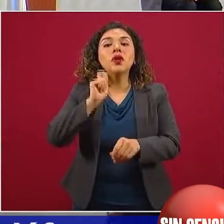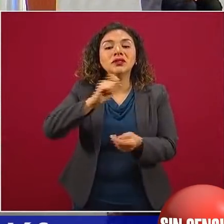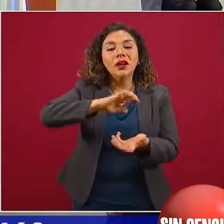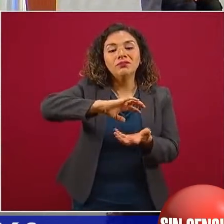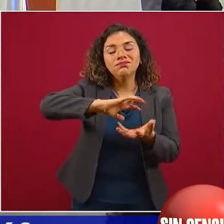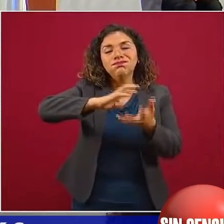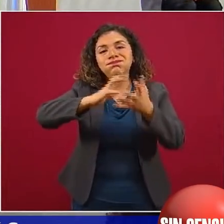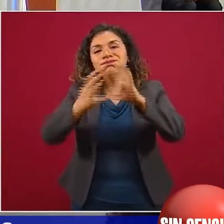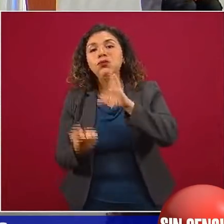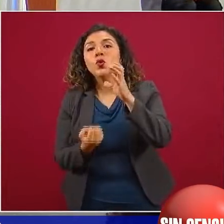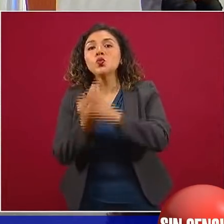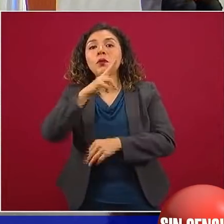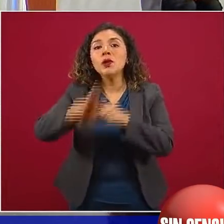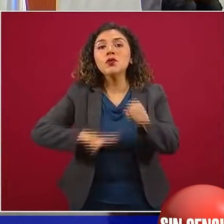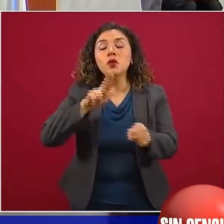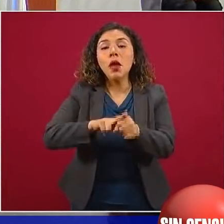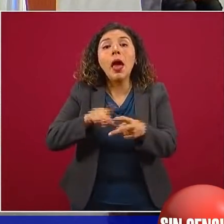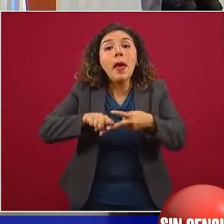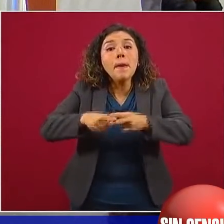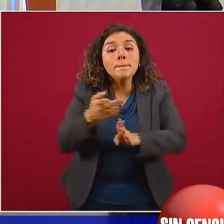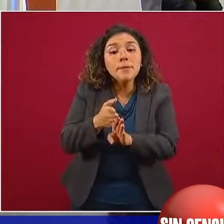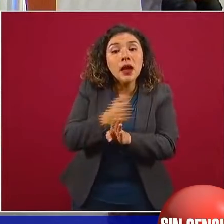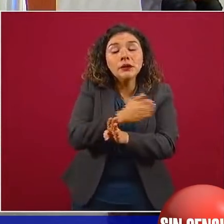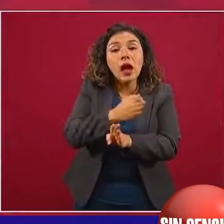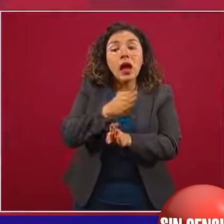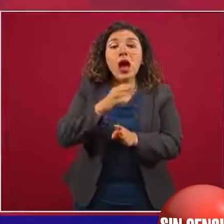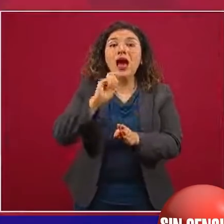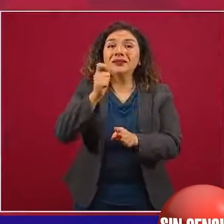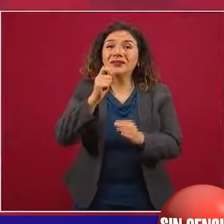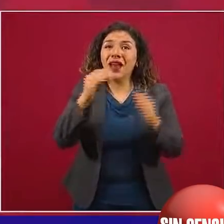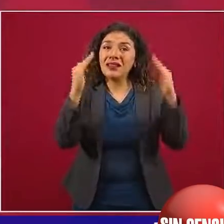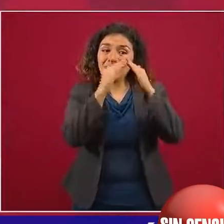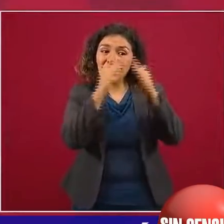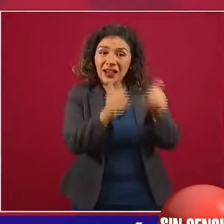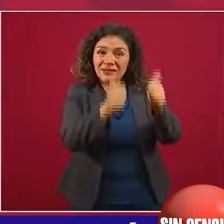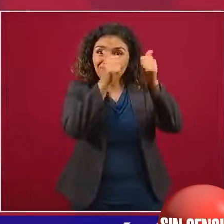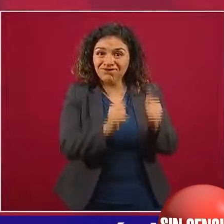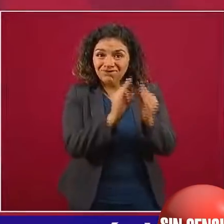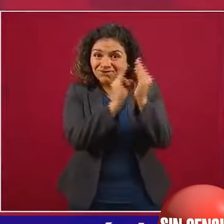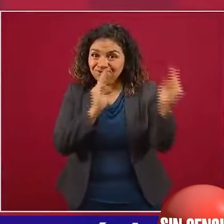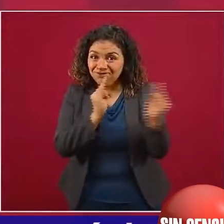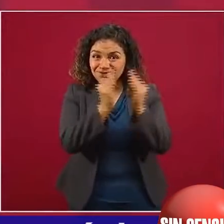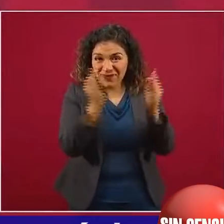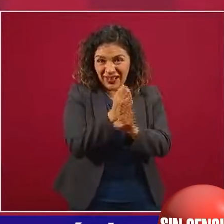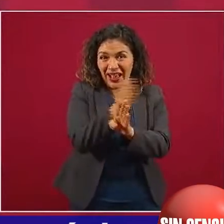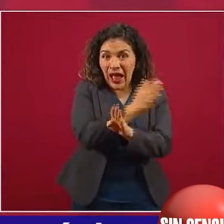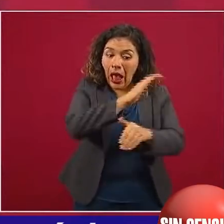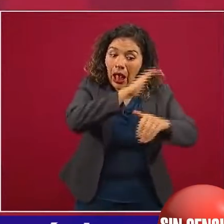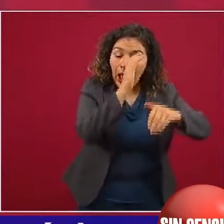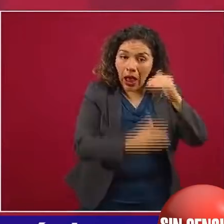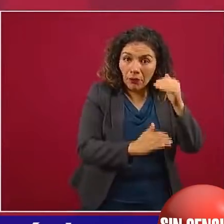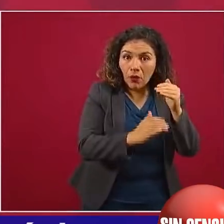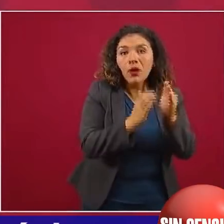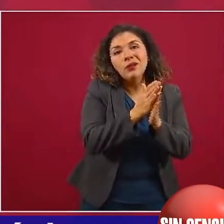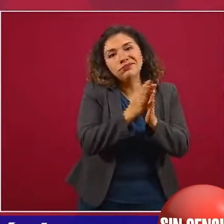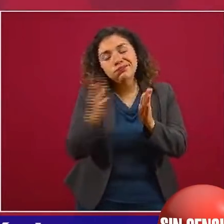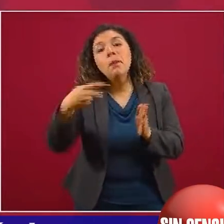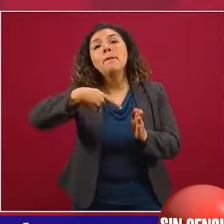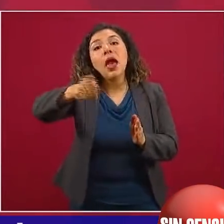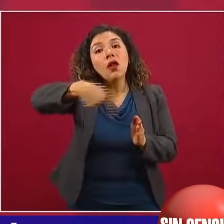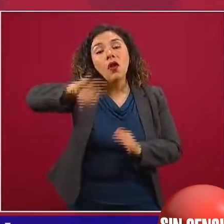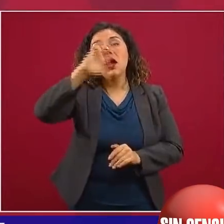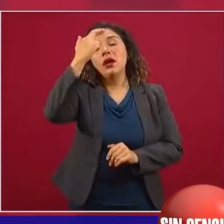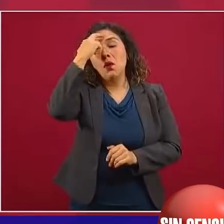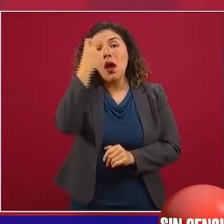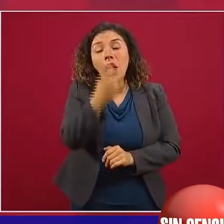normalidad empezó cuando finalizó la Jornada Nacional de Sana Distancia, pero una vez más recordamos